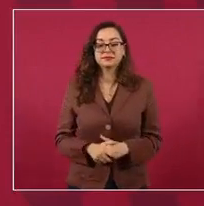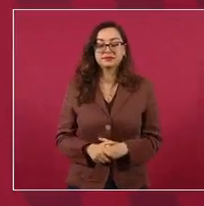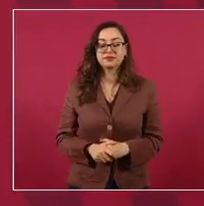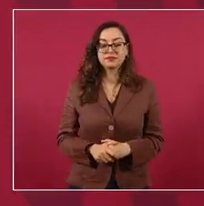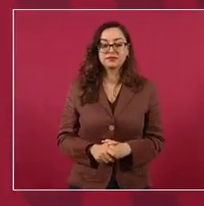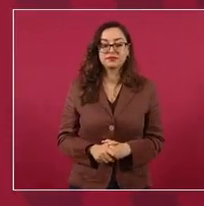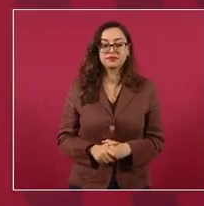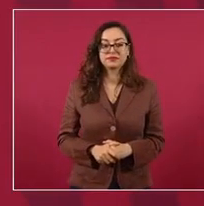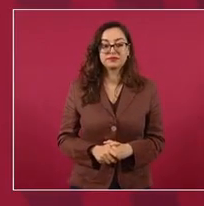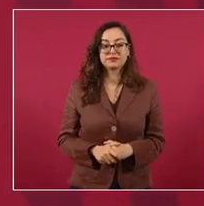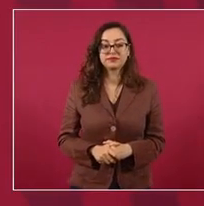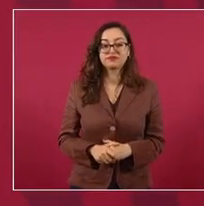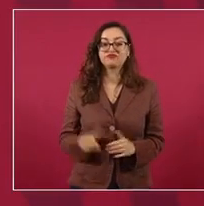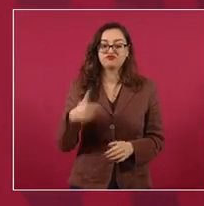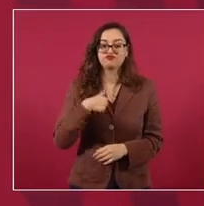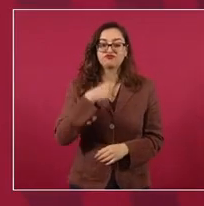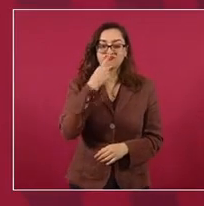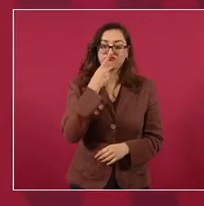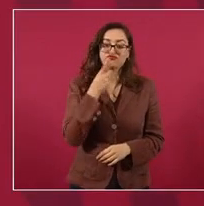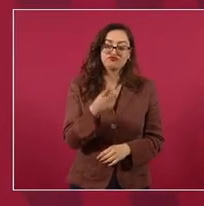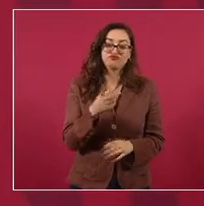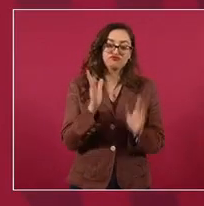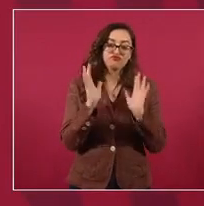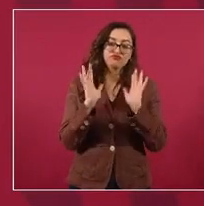ya dije que voy con Houston.